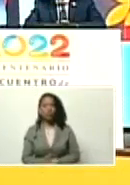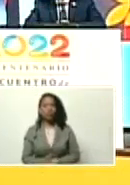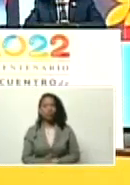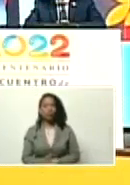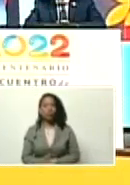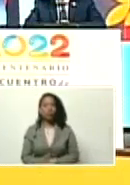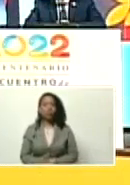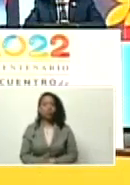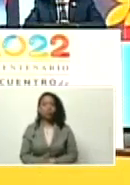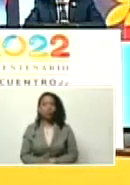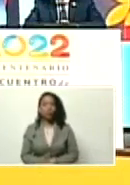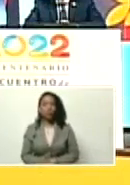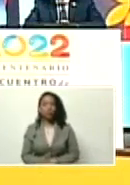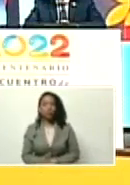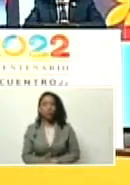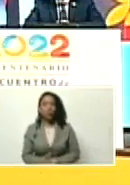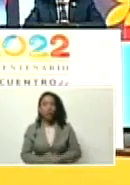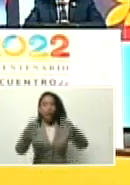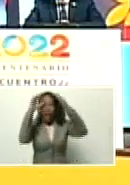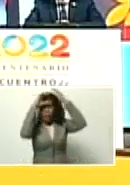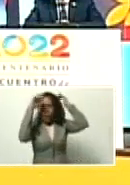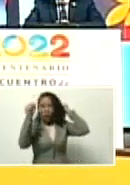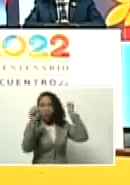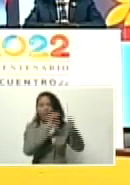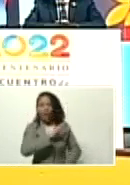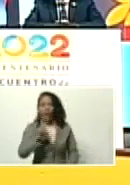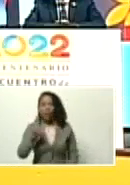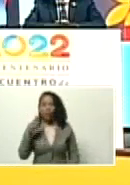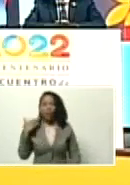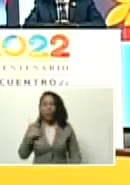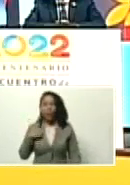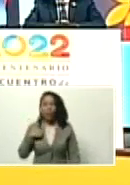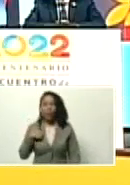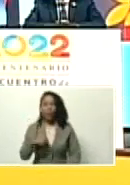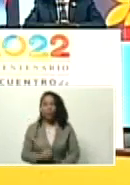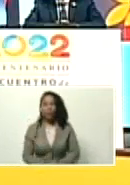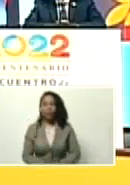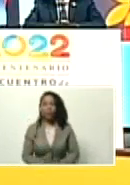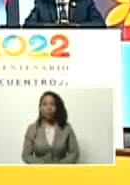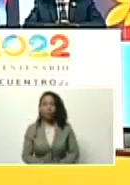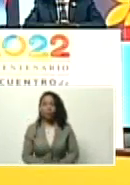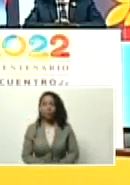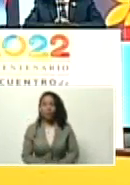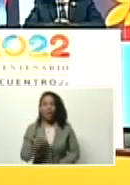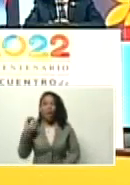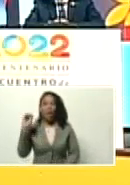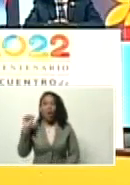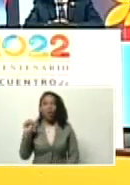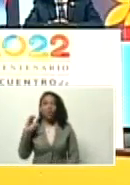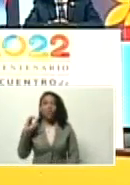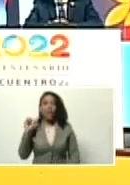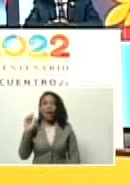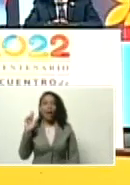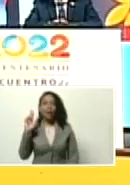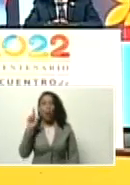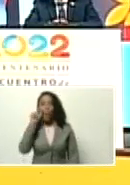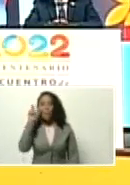el embajador de la República Argentina, Oscar Laborde,